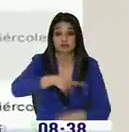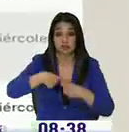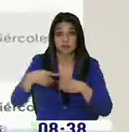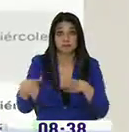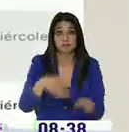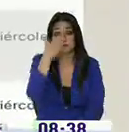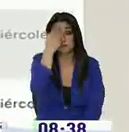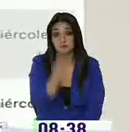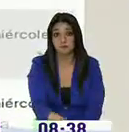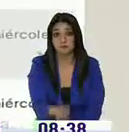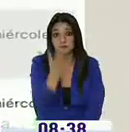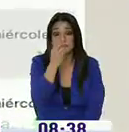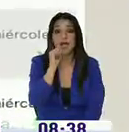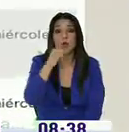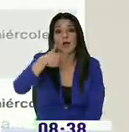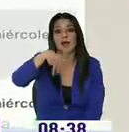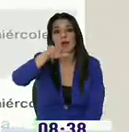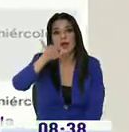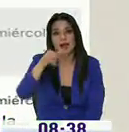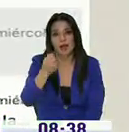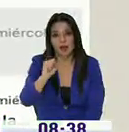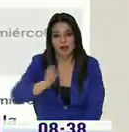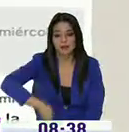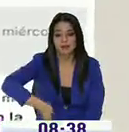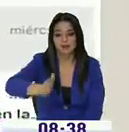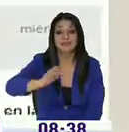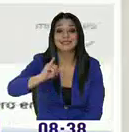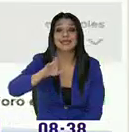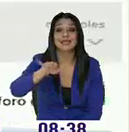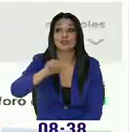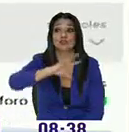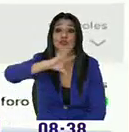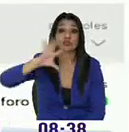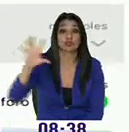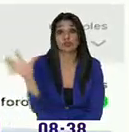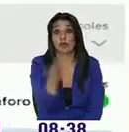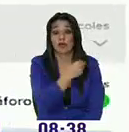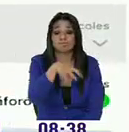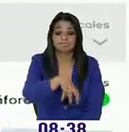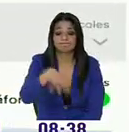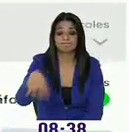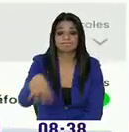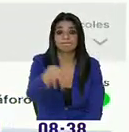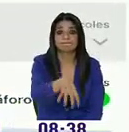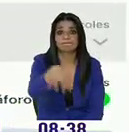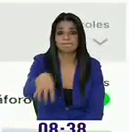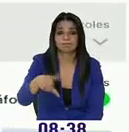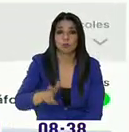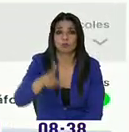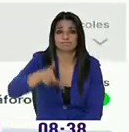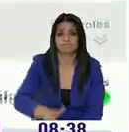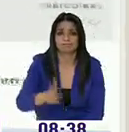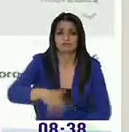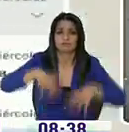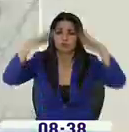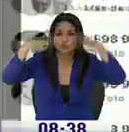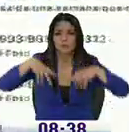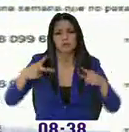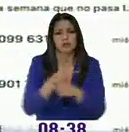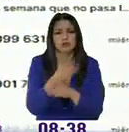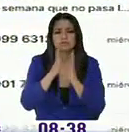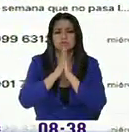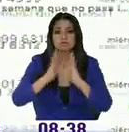días, señores. Agua Clara, Cerezos y Jorge Pérez Concha, todo el sector está lleno de cráteres, todas las vías, ahora que llueve está peor, por favor,